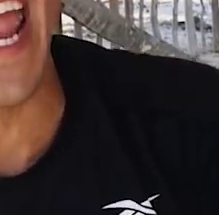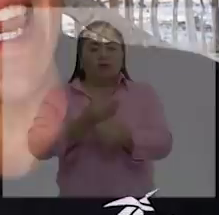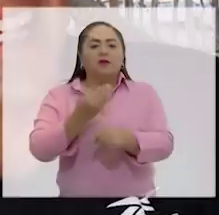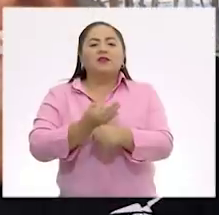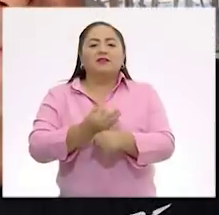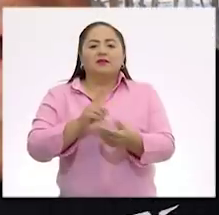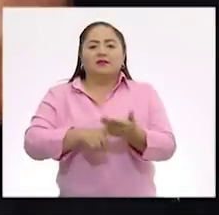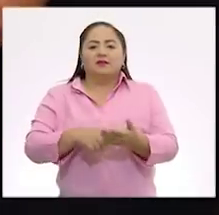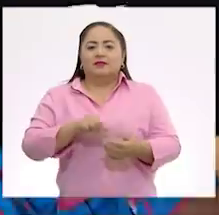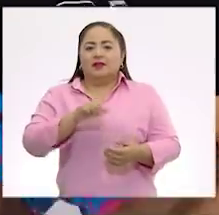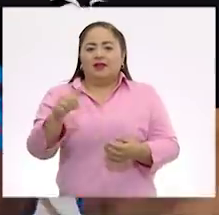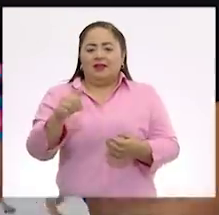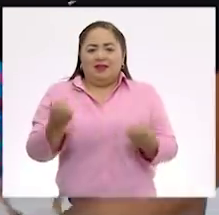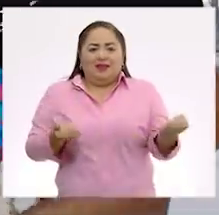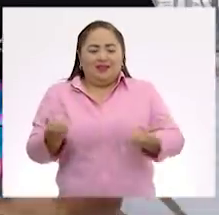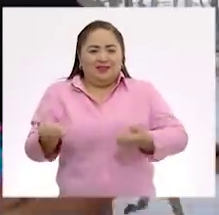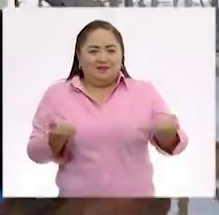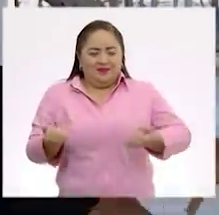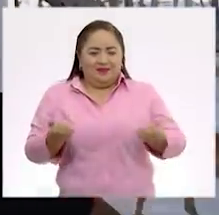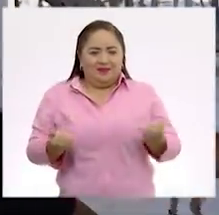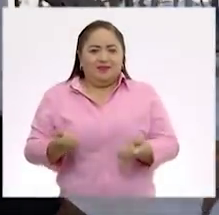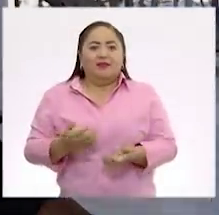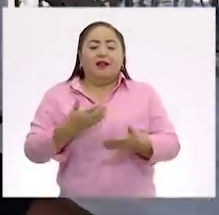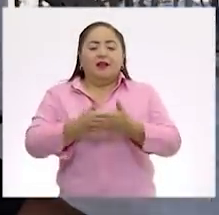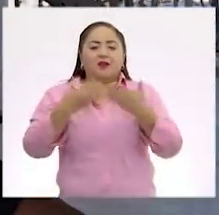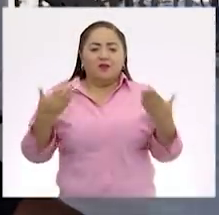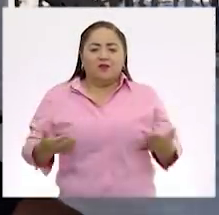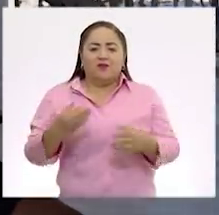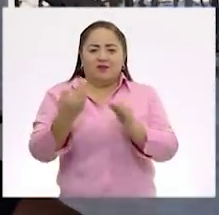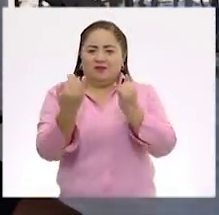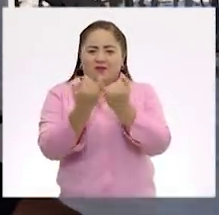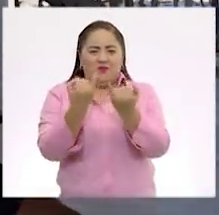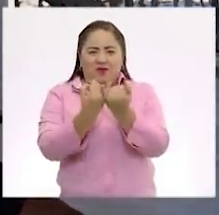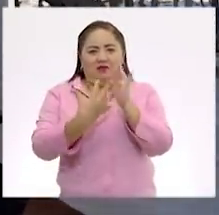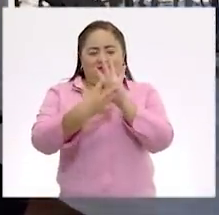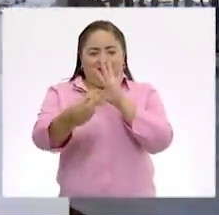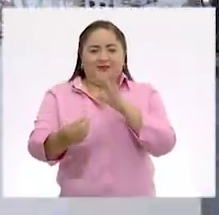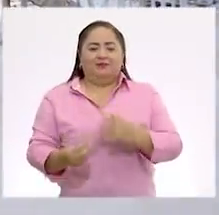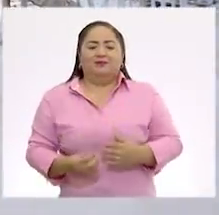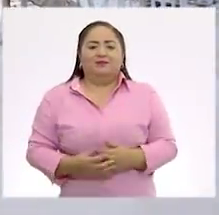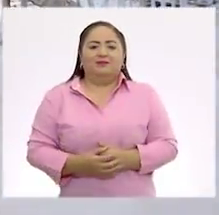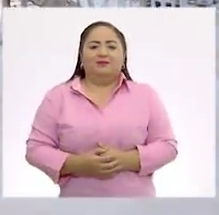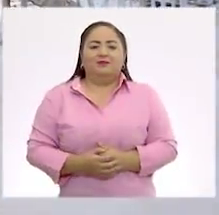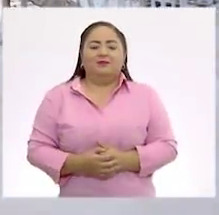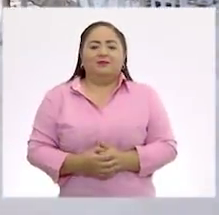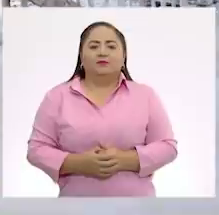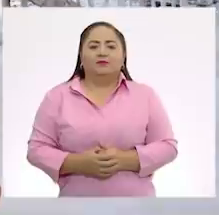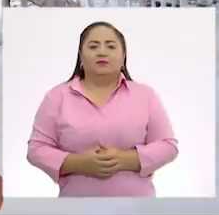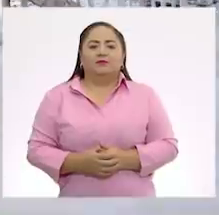Estamos en esta pausa activa, vamos a darle.